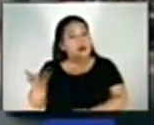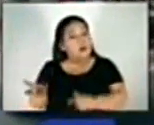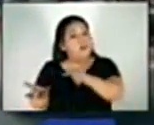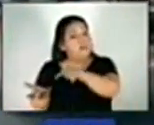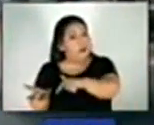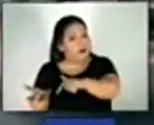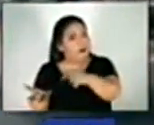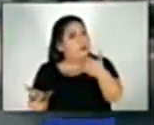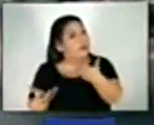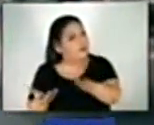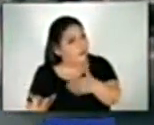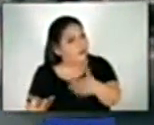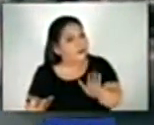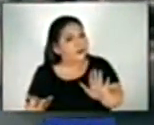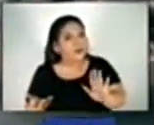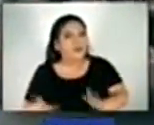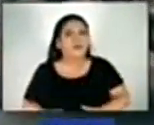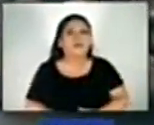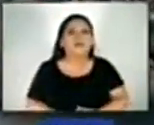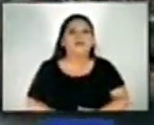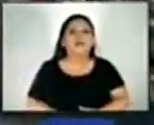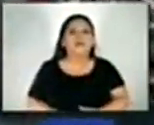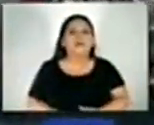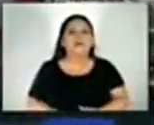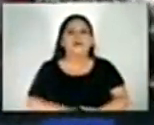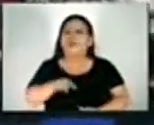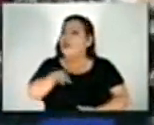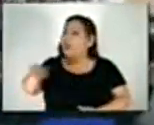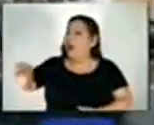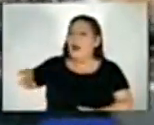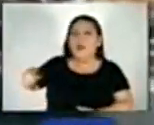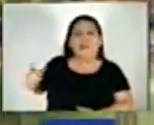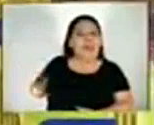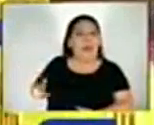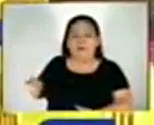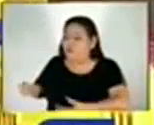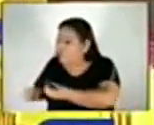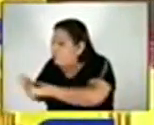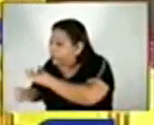La gran diferencia, que todo es producto recién